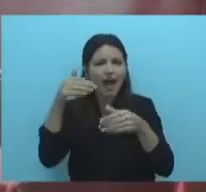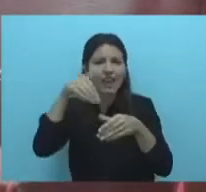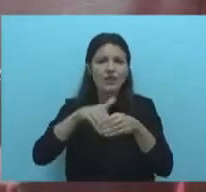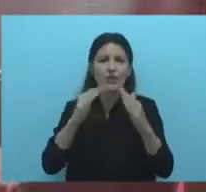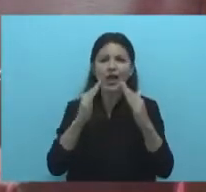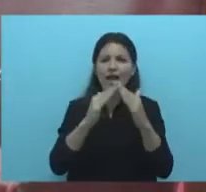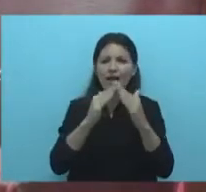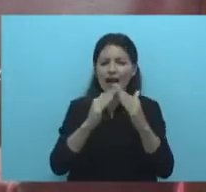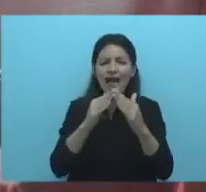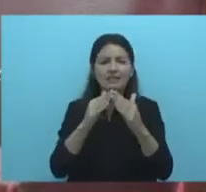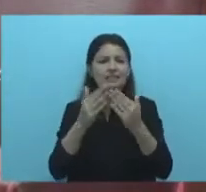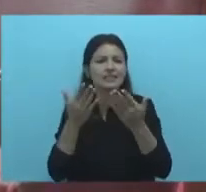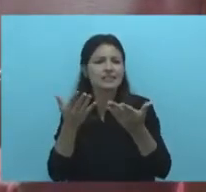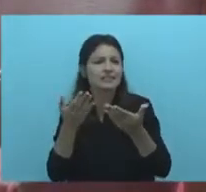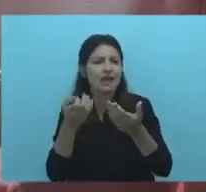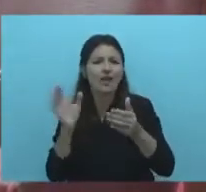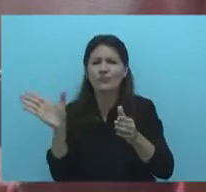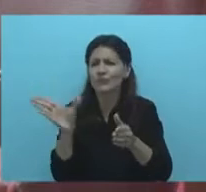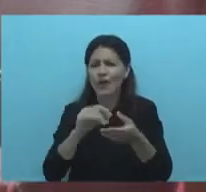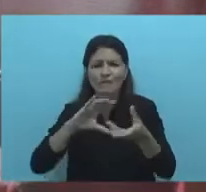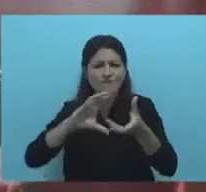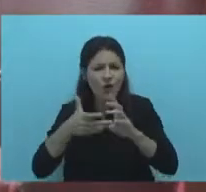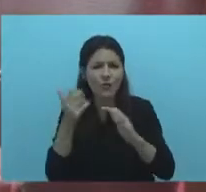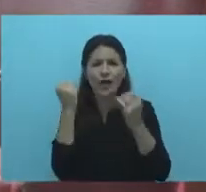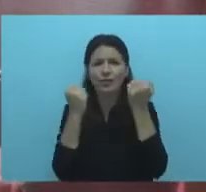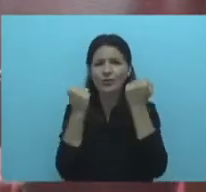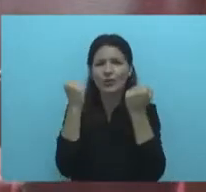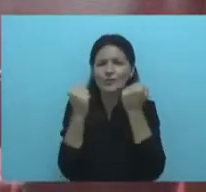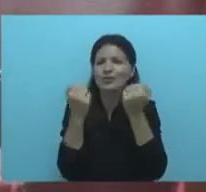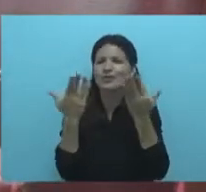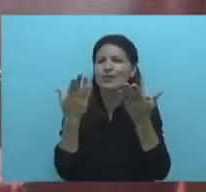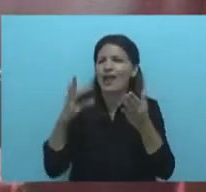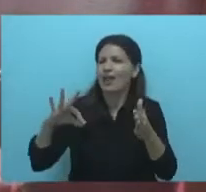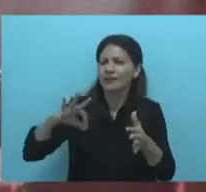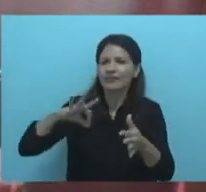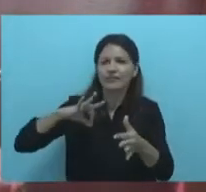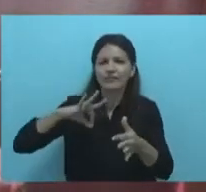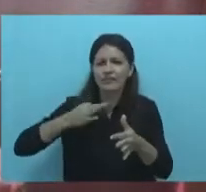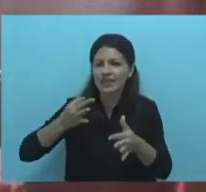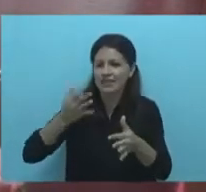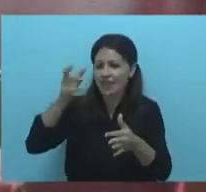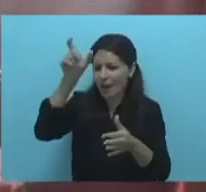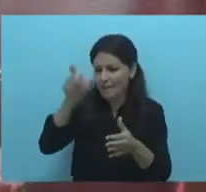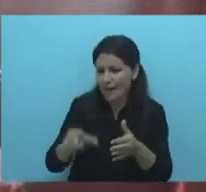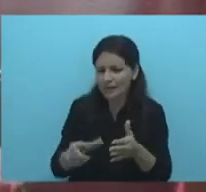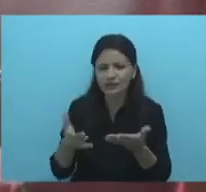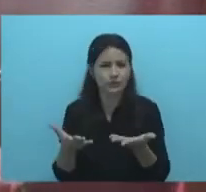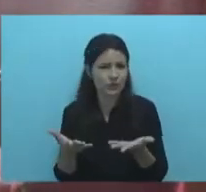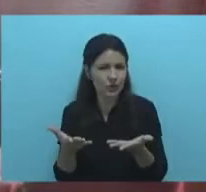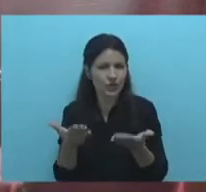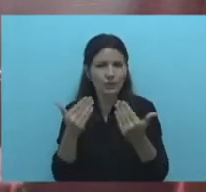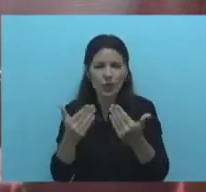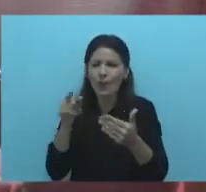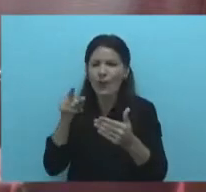nos referimos a todas las dimensiones de la vida y entendemos que para generar una